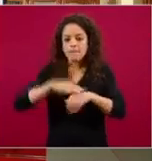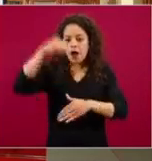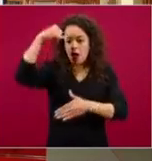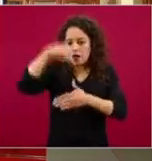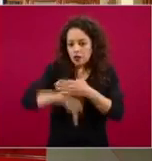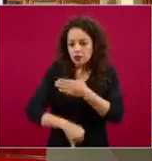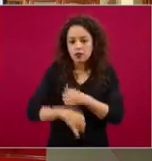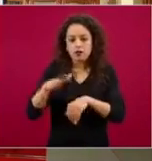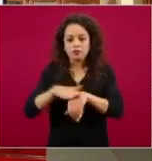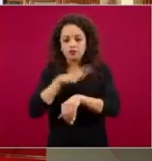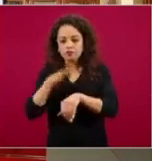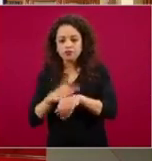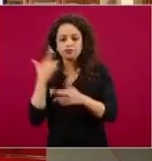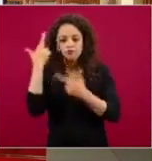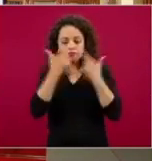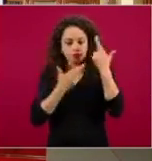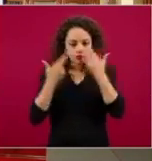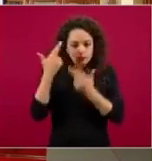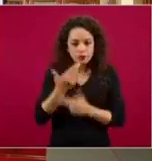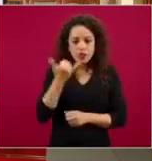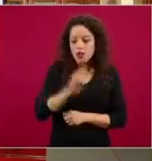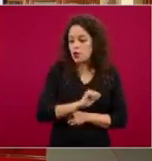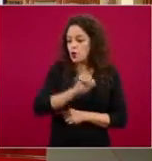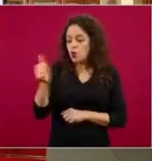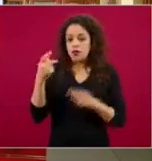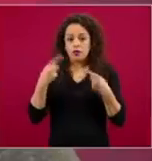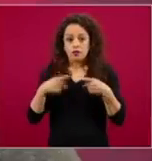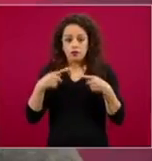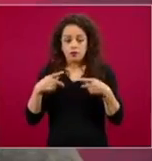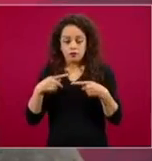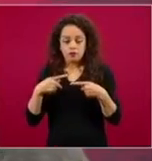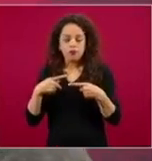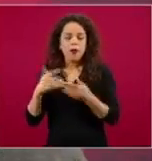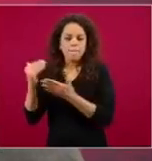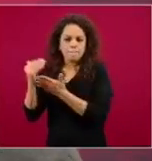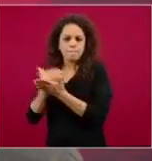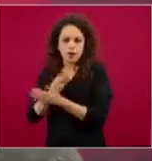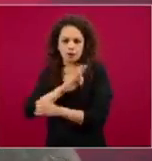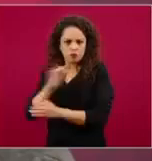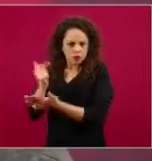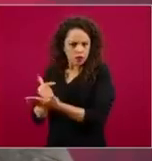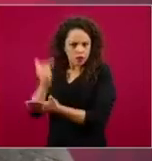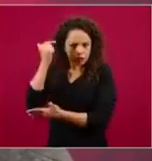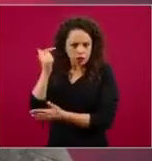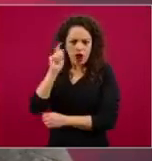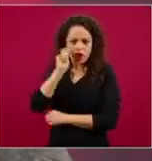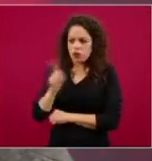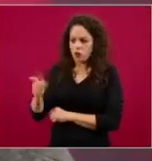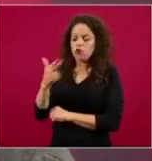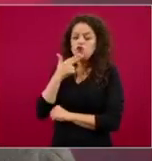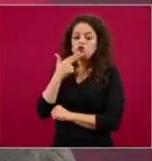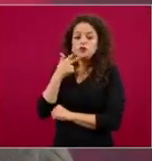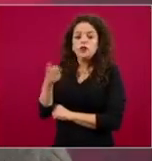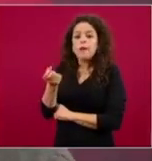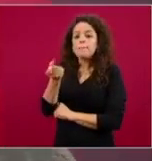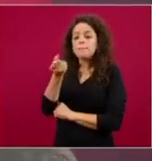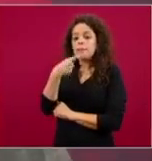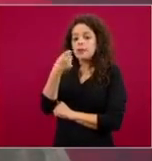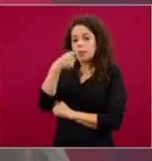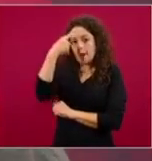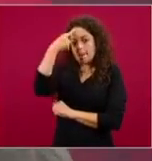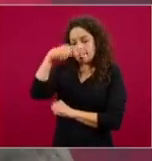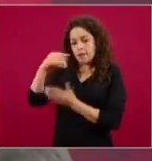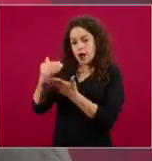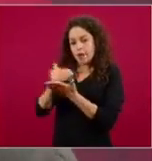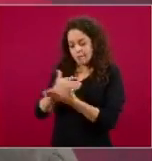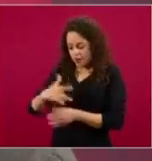el resto de la población que tiene una baja probabilidad de complicarse podría utilizar los medicamentos para disminuir los